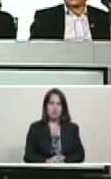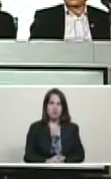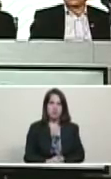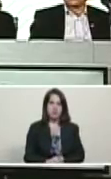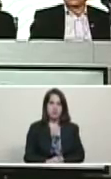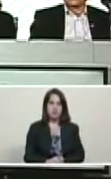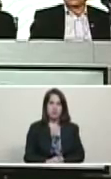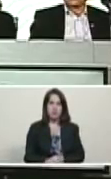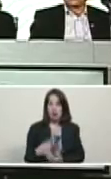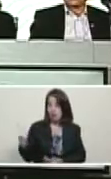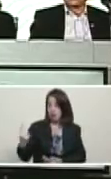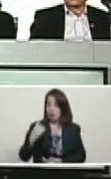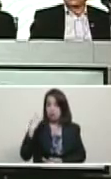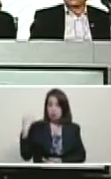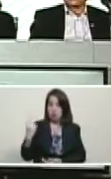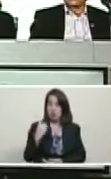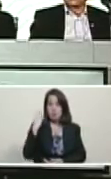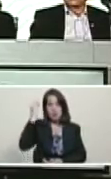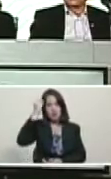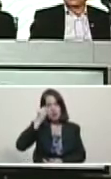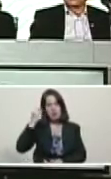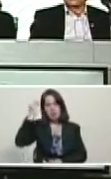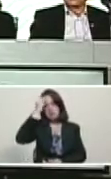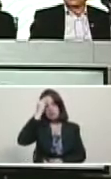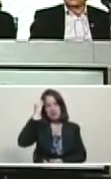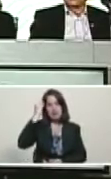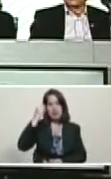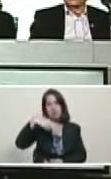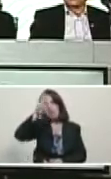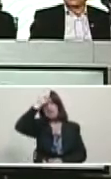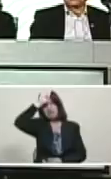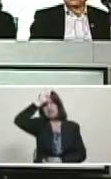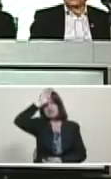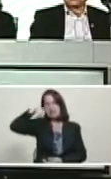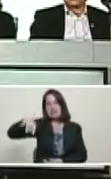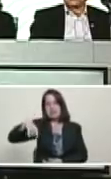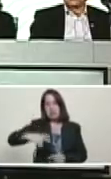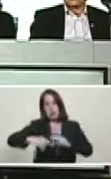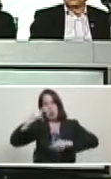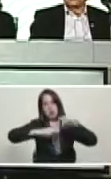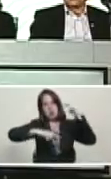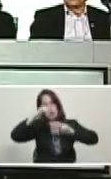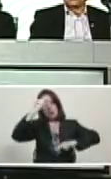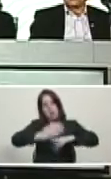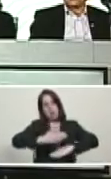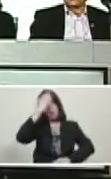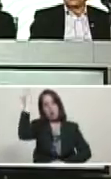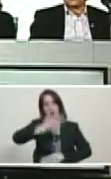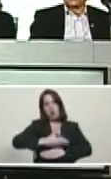no sólo que se les ocurra como obsesión construir un muro